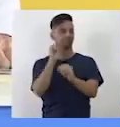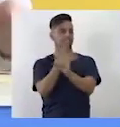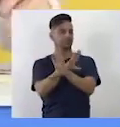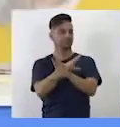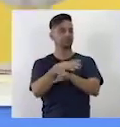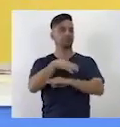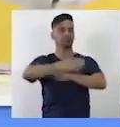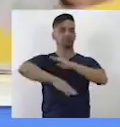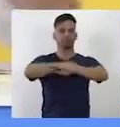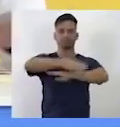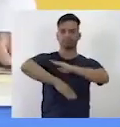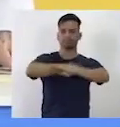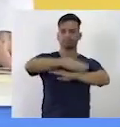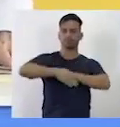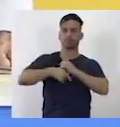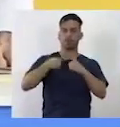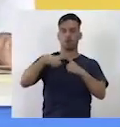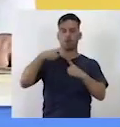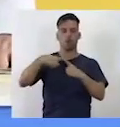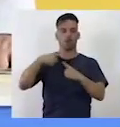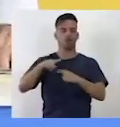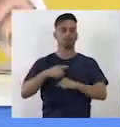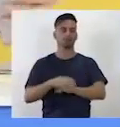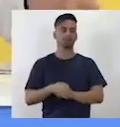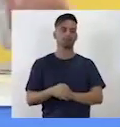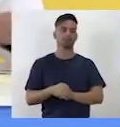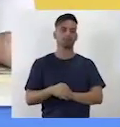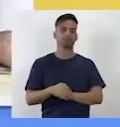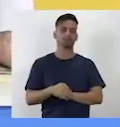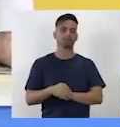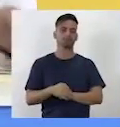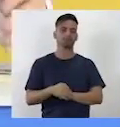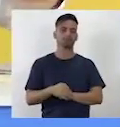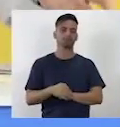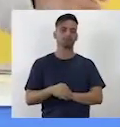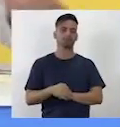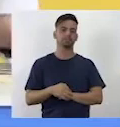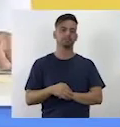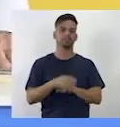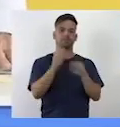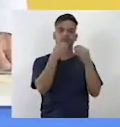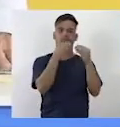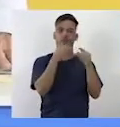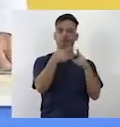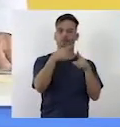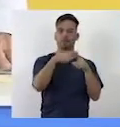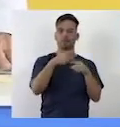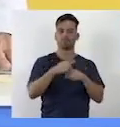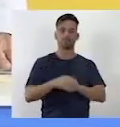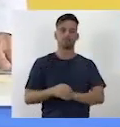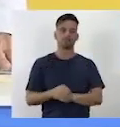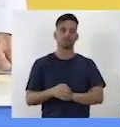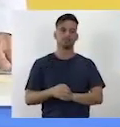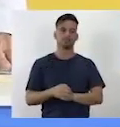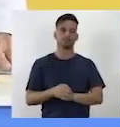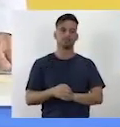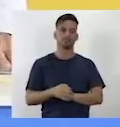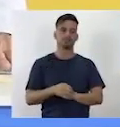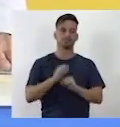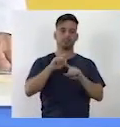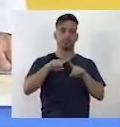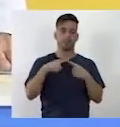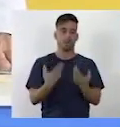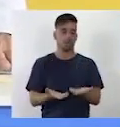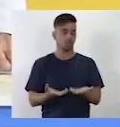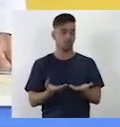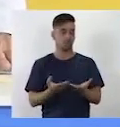y eso como sus son sustancias que vienen después como son sulfato de calcio etcétera para acertar como materia prima entonces si no